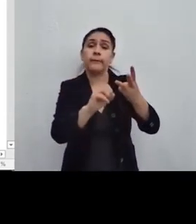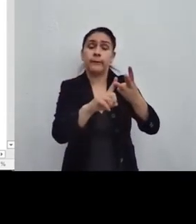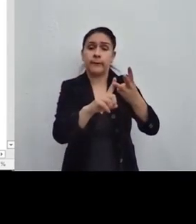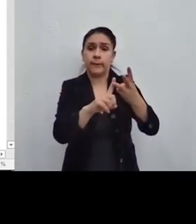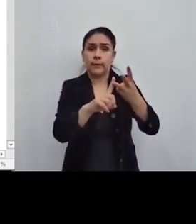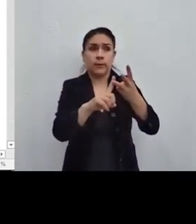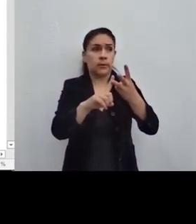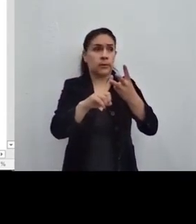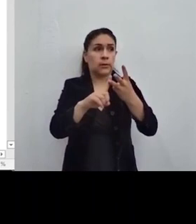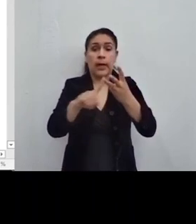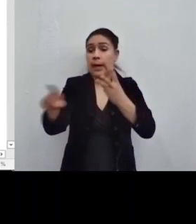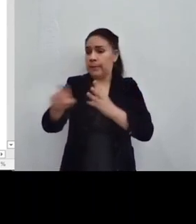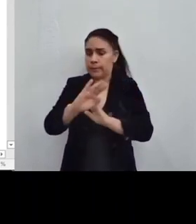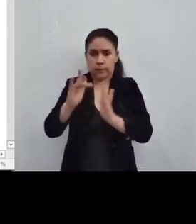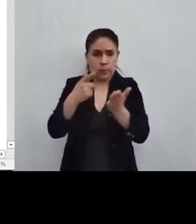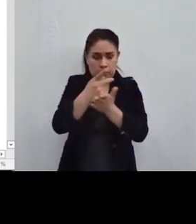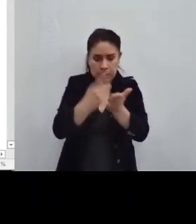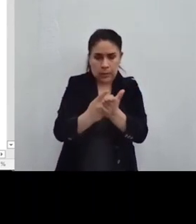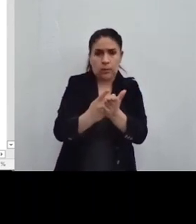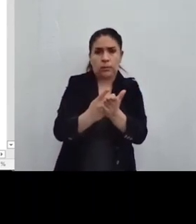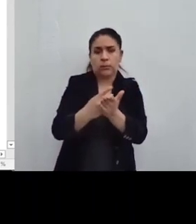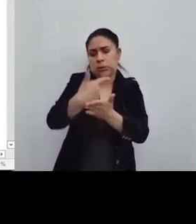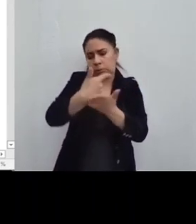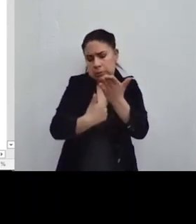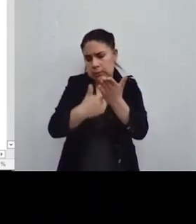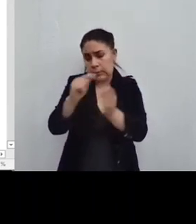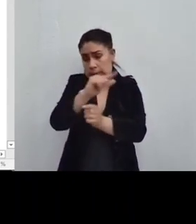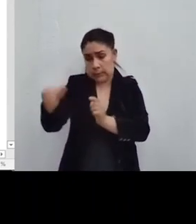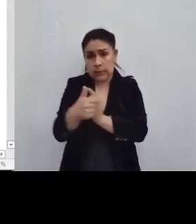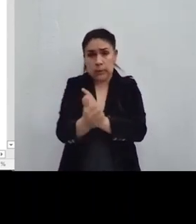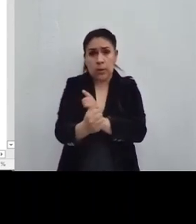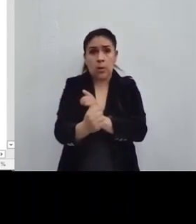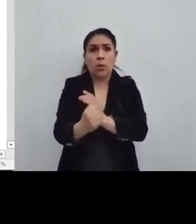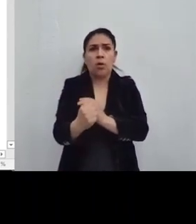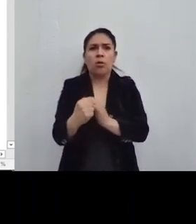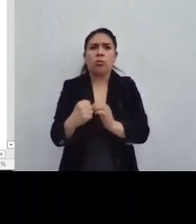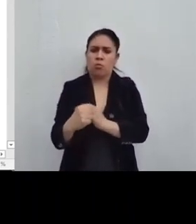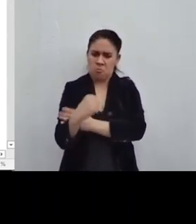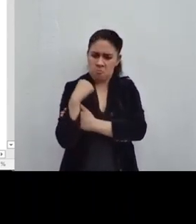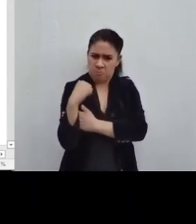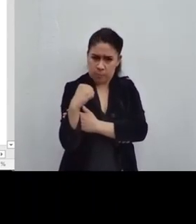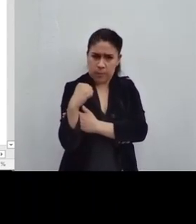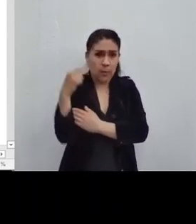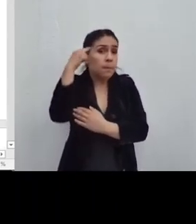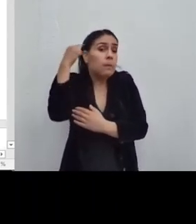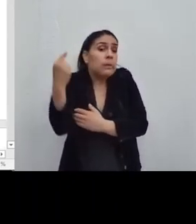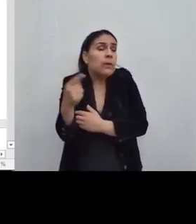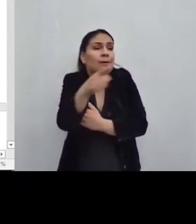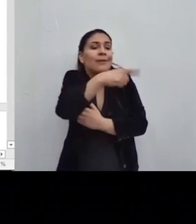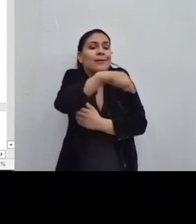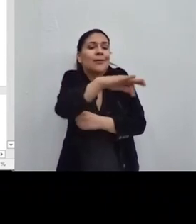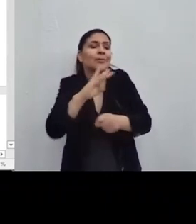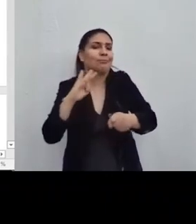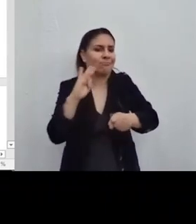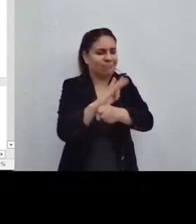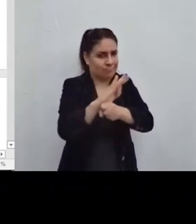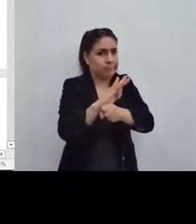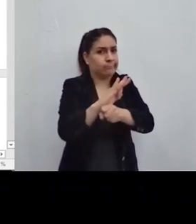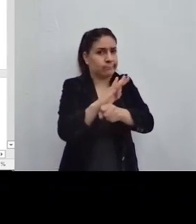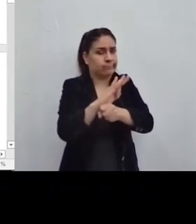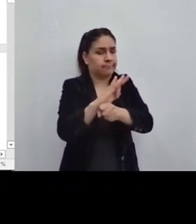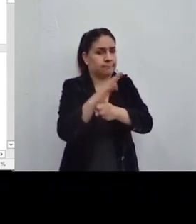corresponsabilidad, solidaridad y subsidiariedad a favor de las personas en situación de discapacidad.